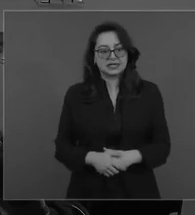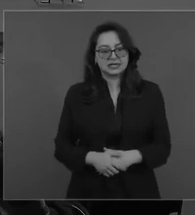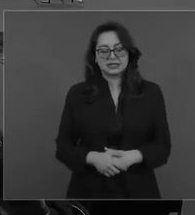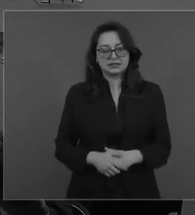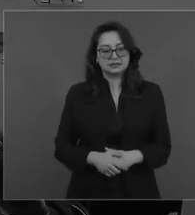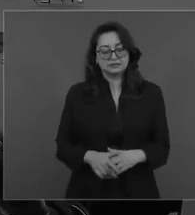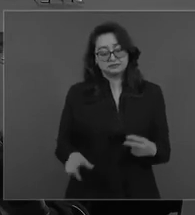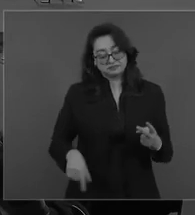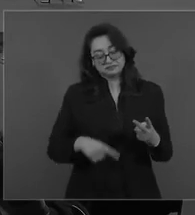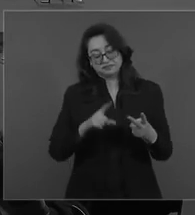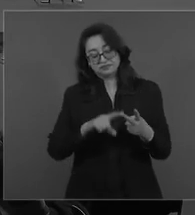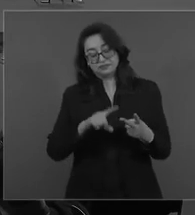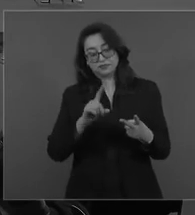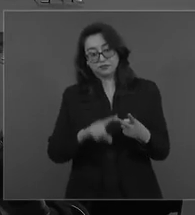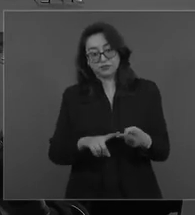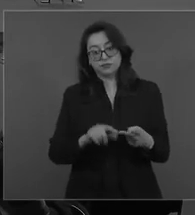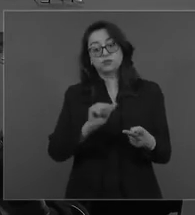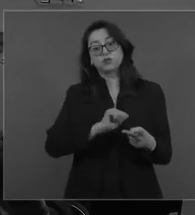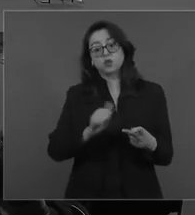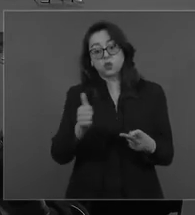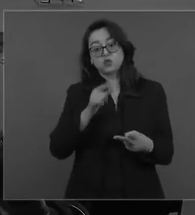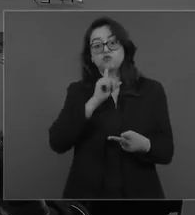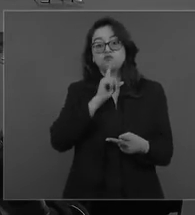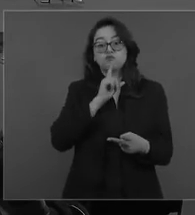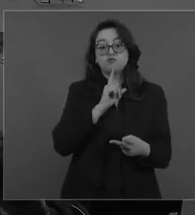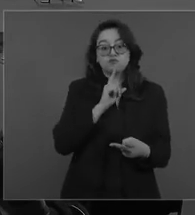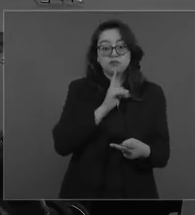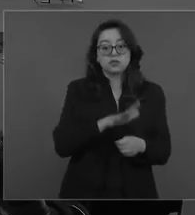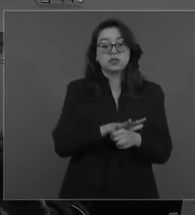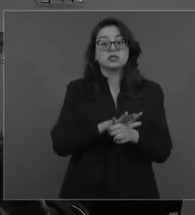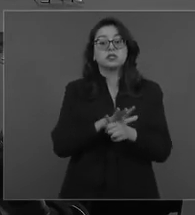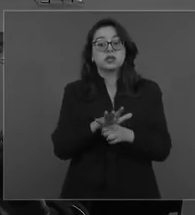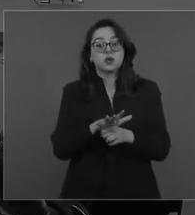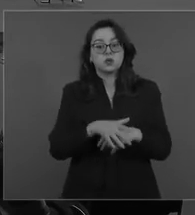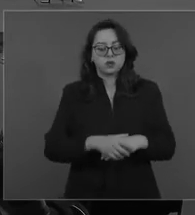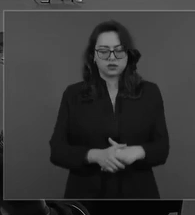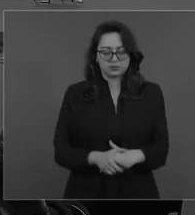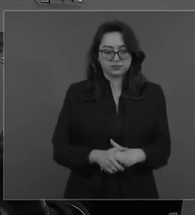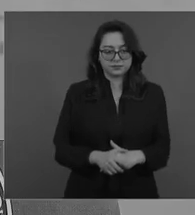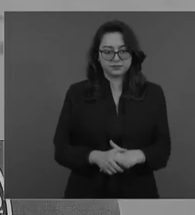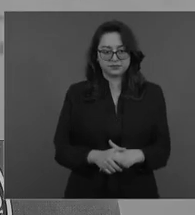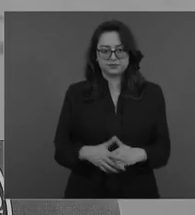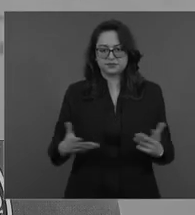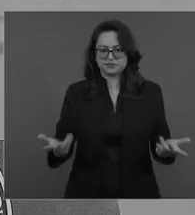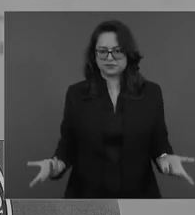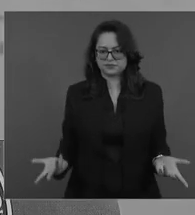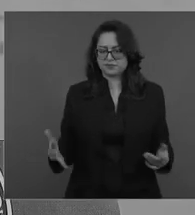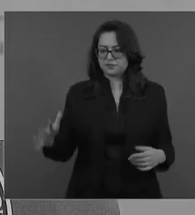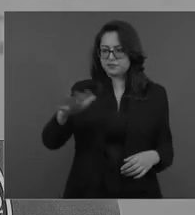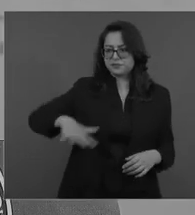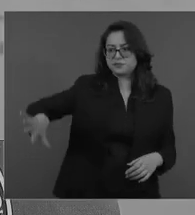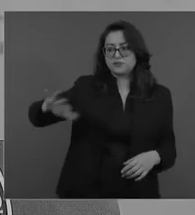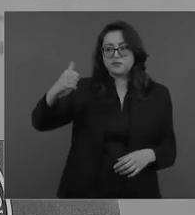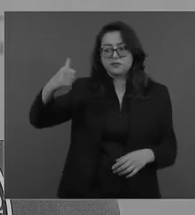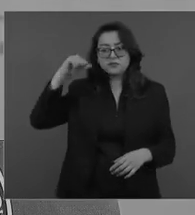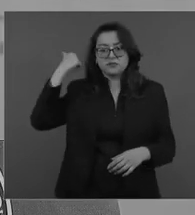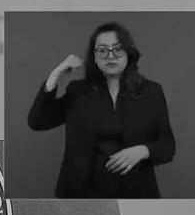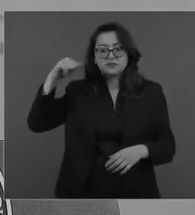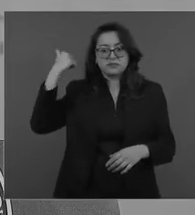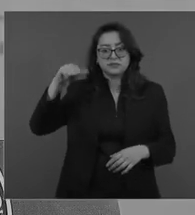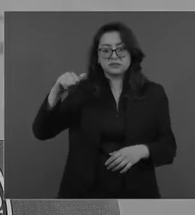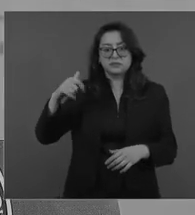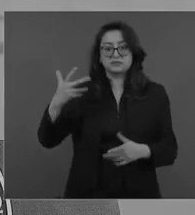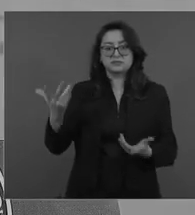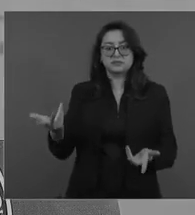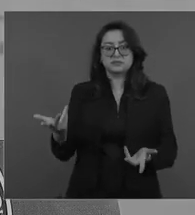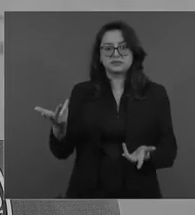que seleccionamos para esta sección, es que es falso que no haya recursos suficientes para atender. Antes de